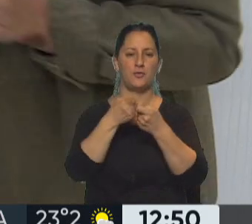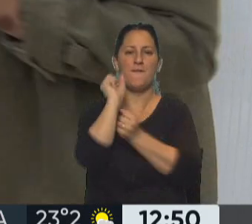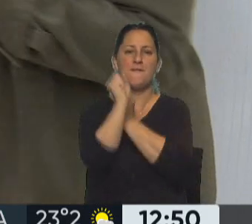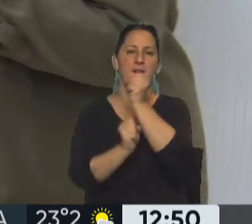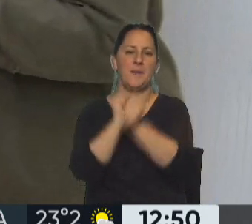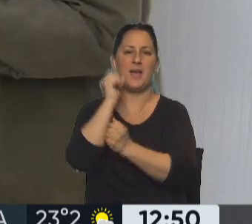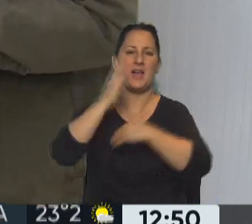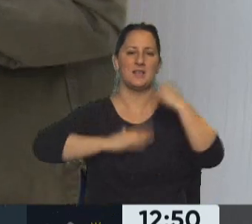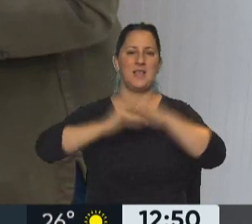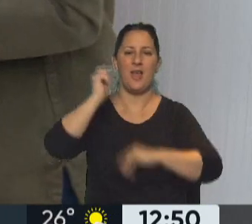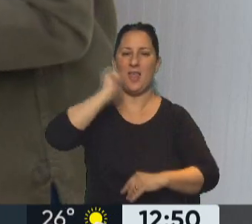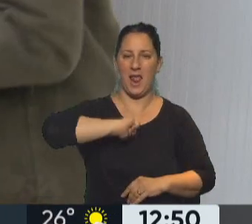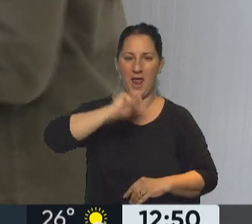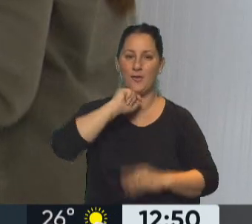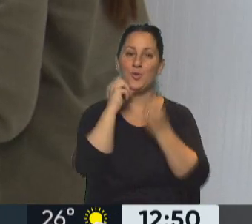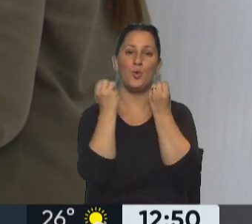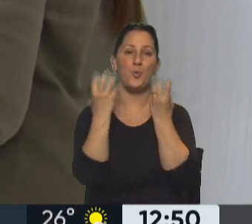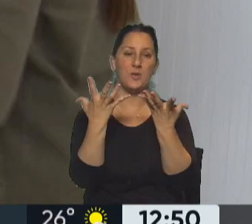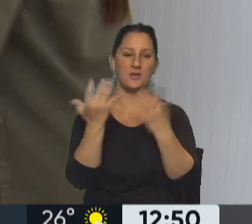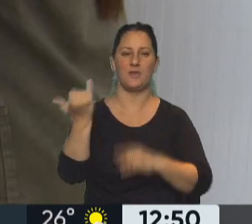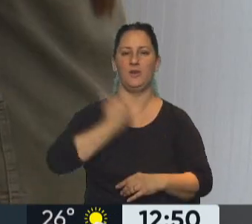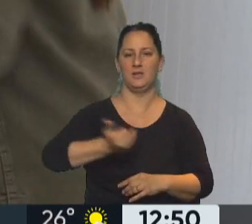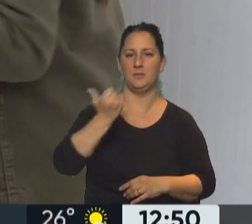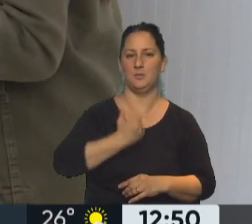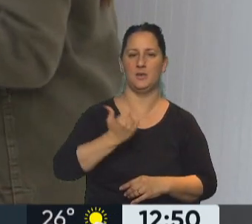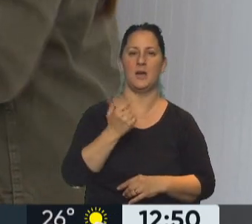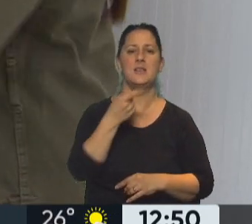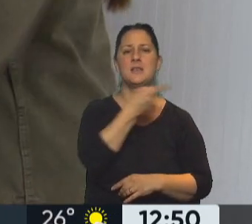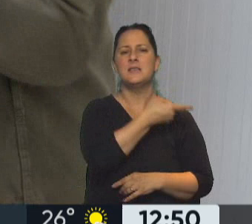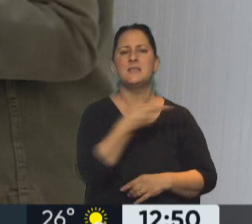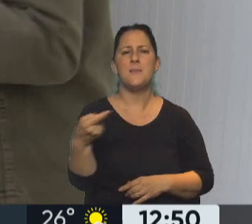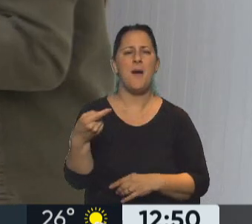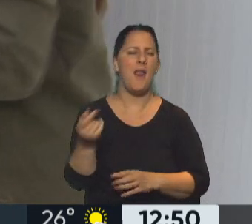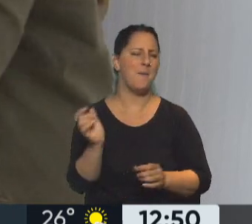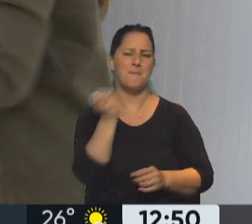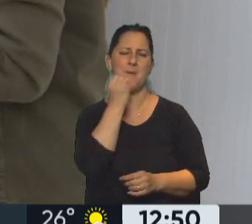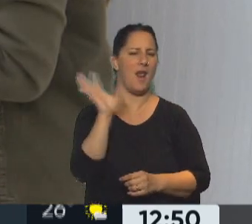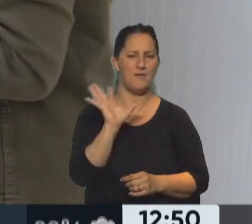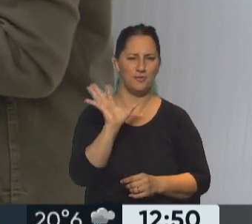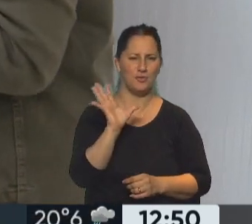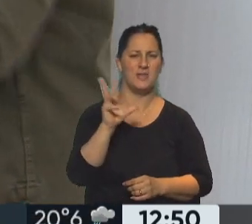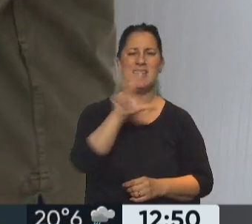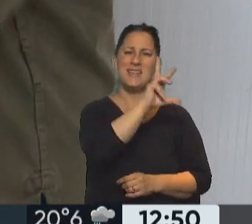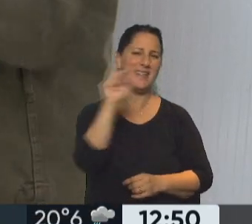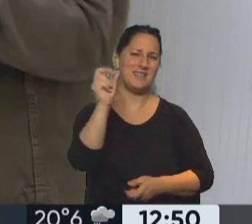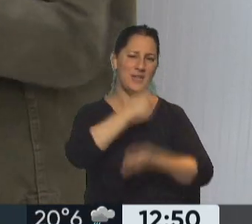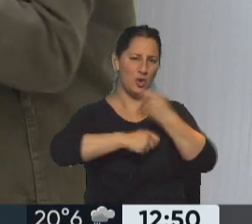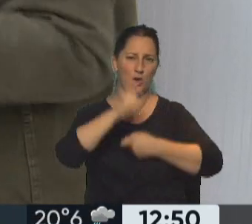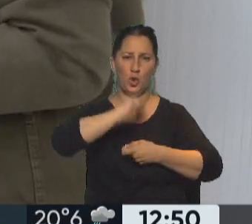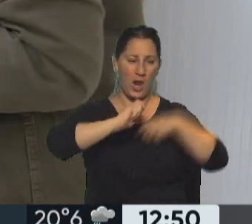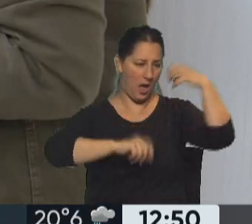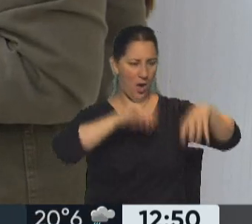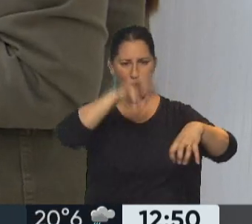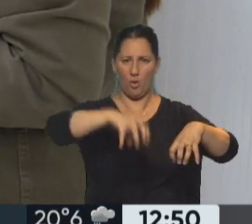Fabricantes Artesanales de Helado. Maxi, ¿cómo estás? Contame, ¿qué tiene esta semana que es mágica para todos? Más de 300 heladerías, bueno, todo el país,